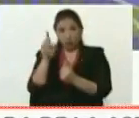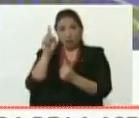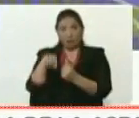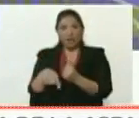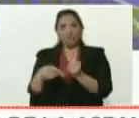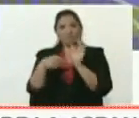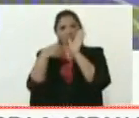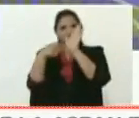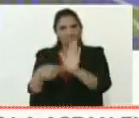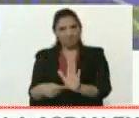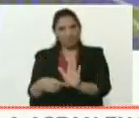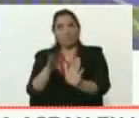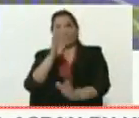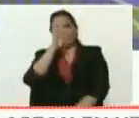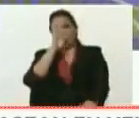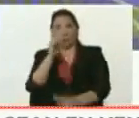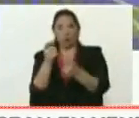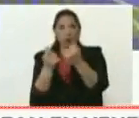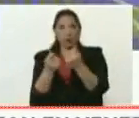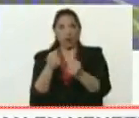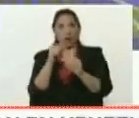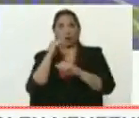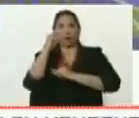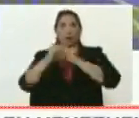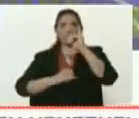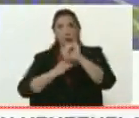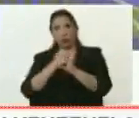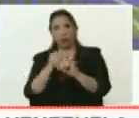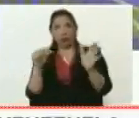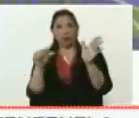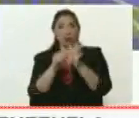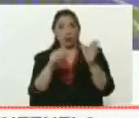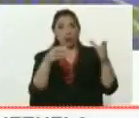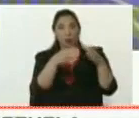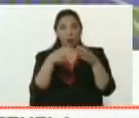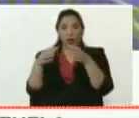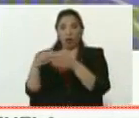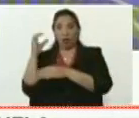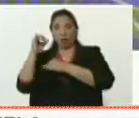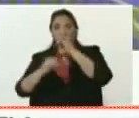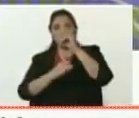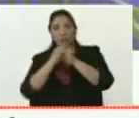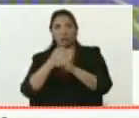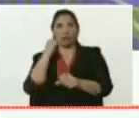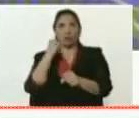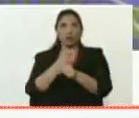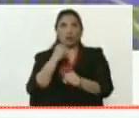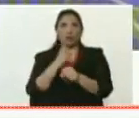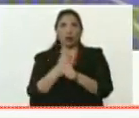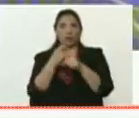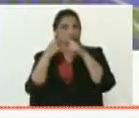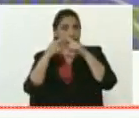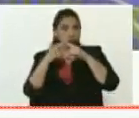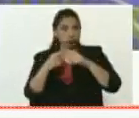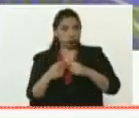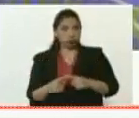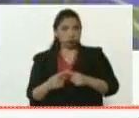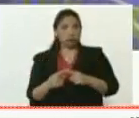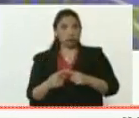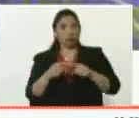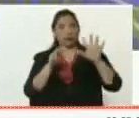que muestra el Fondo Monetario Internacional, donde la Organización Internacional del Trabajo estima